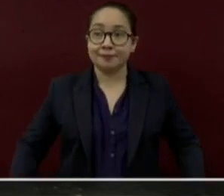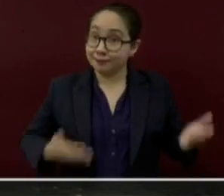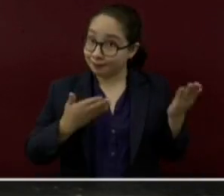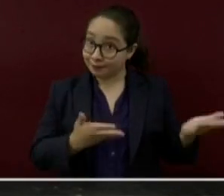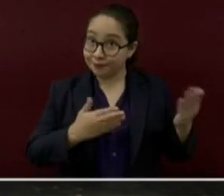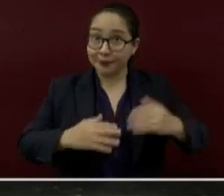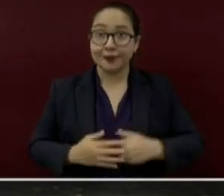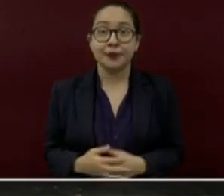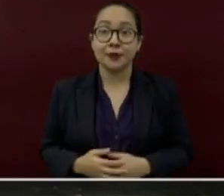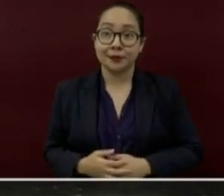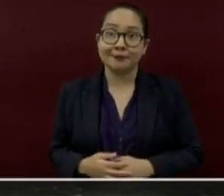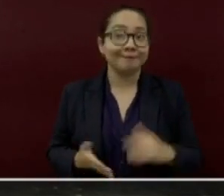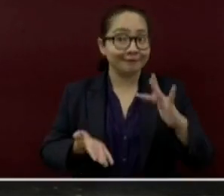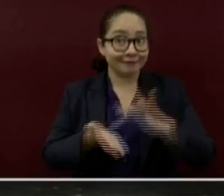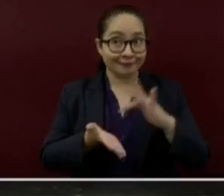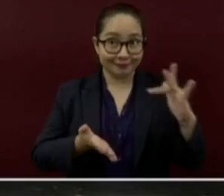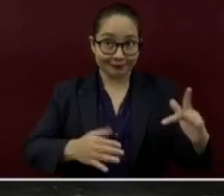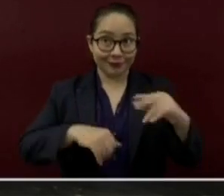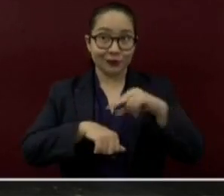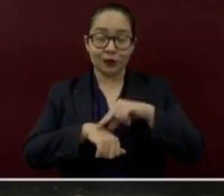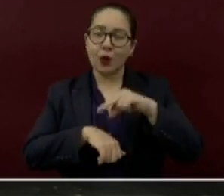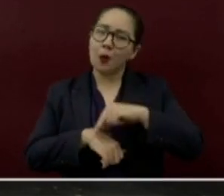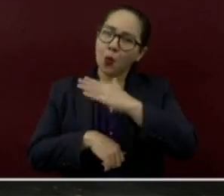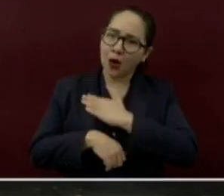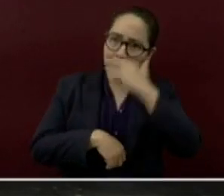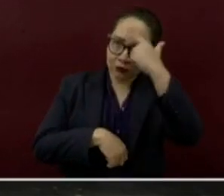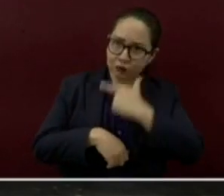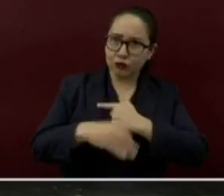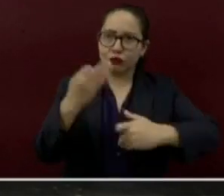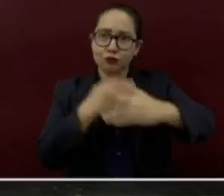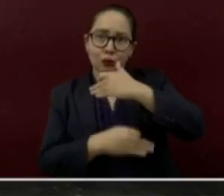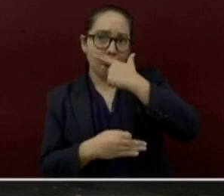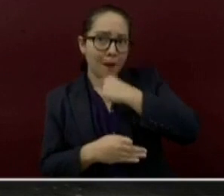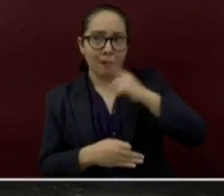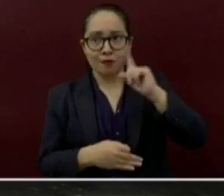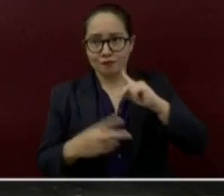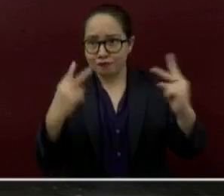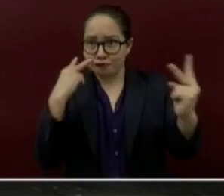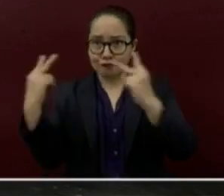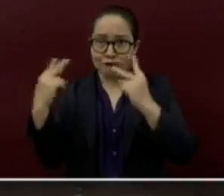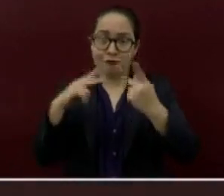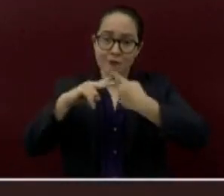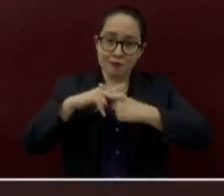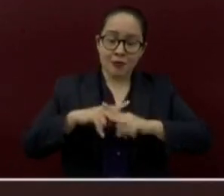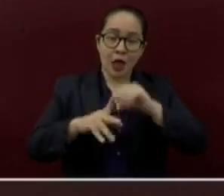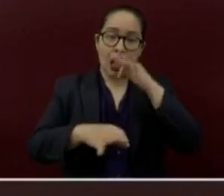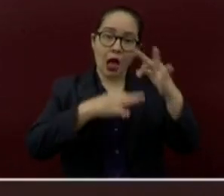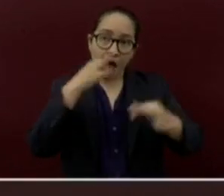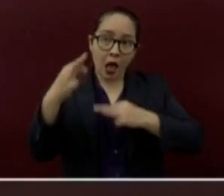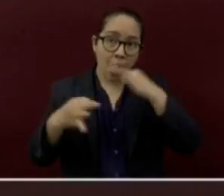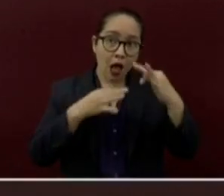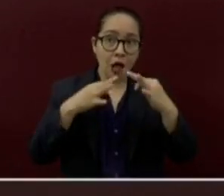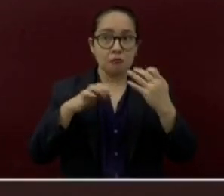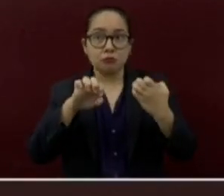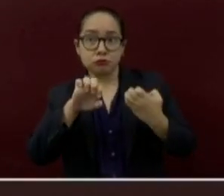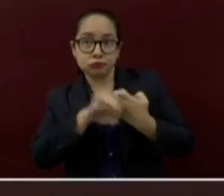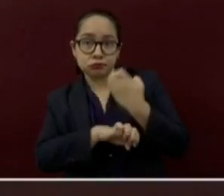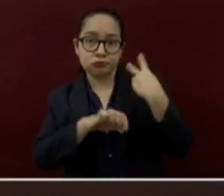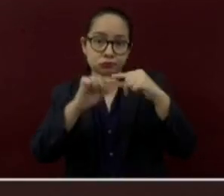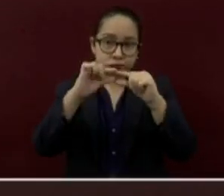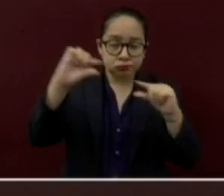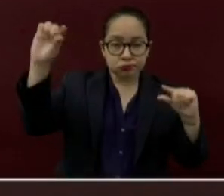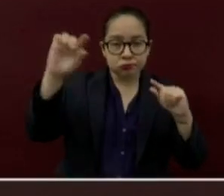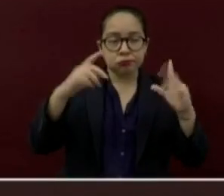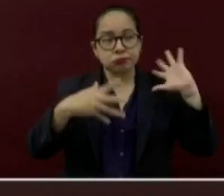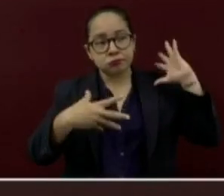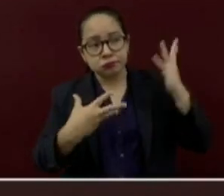doctor gracias doctor buenas noches a todos y todas iniciamos con el informe en el estado de los pacientes que se